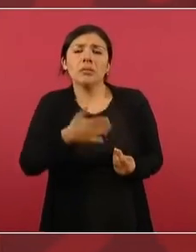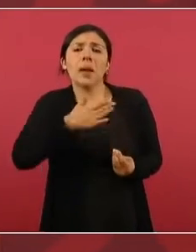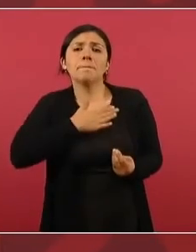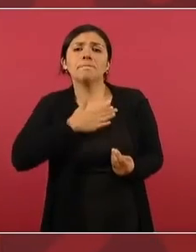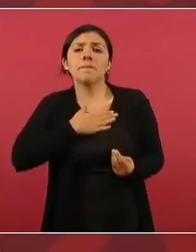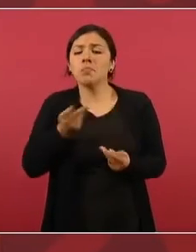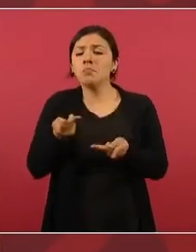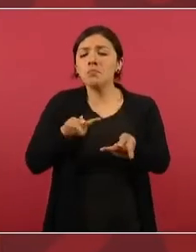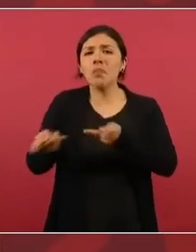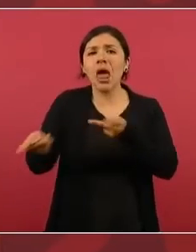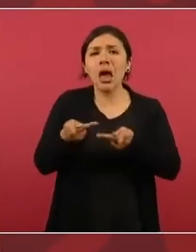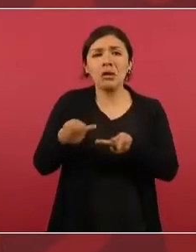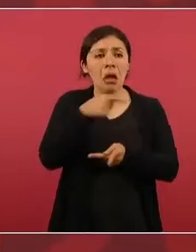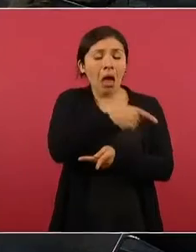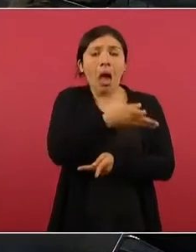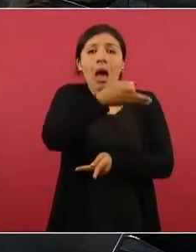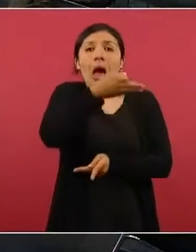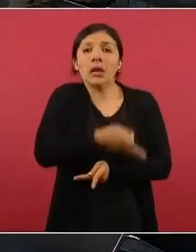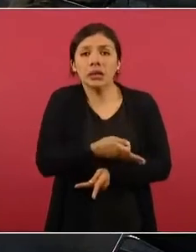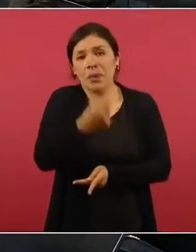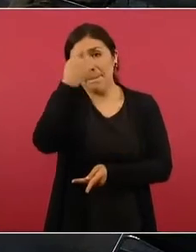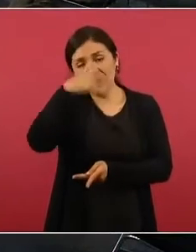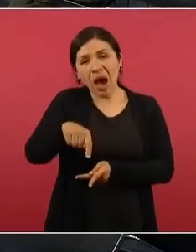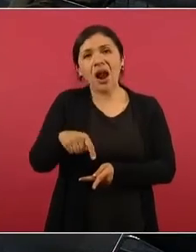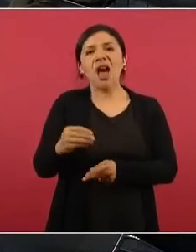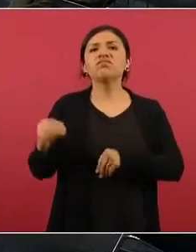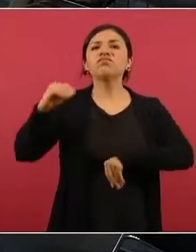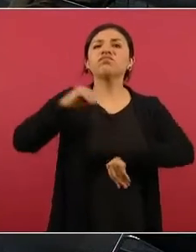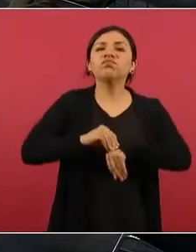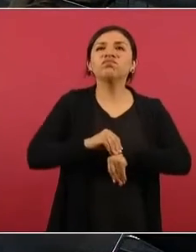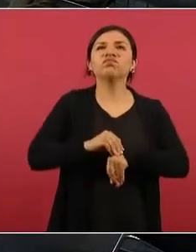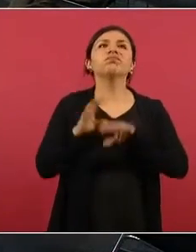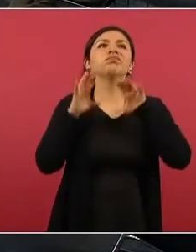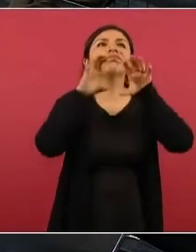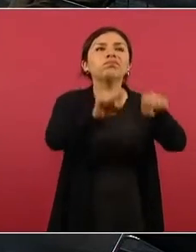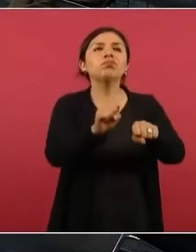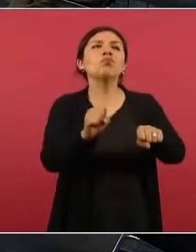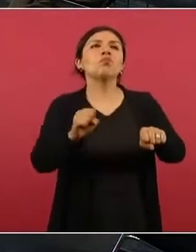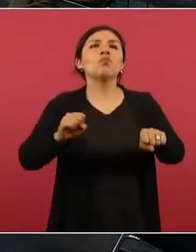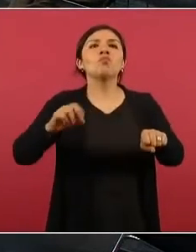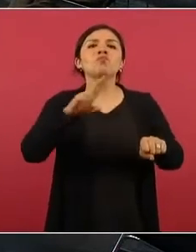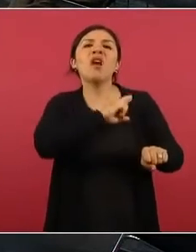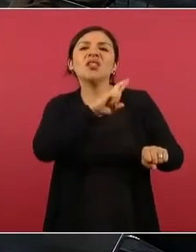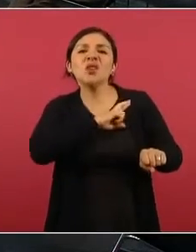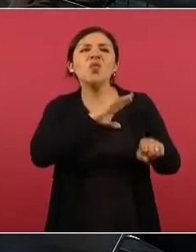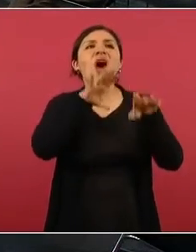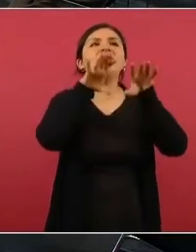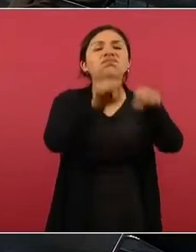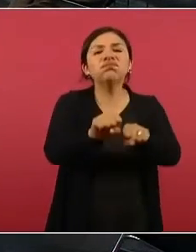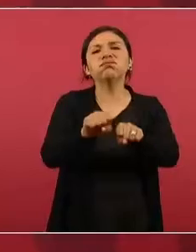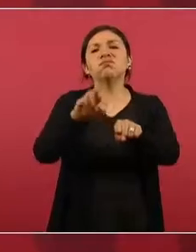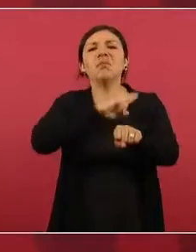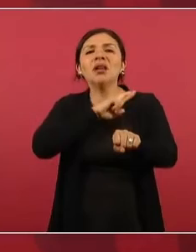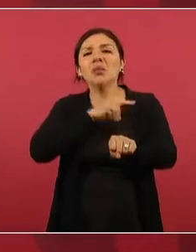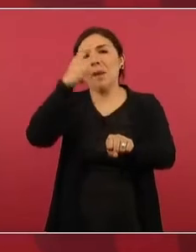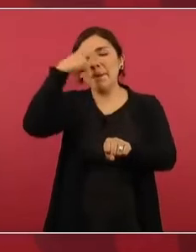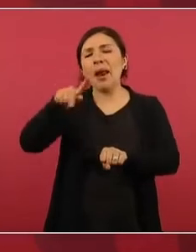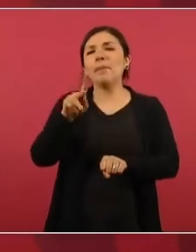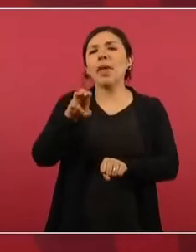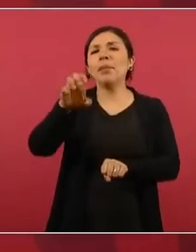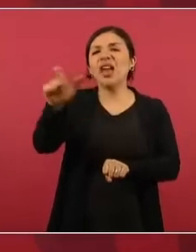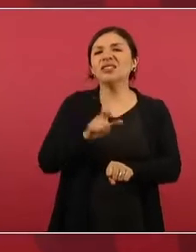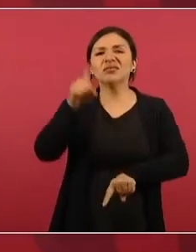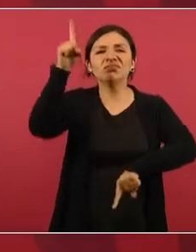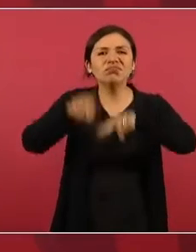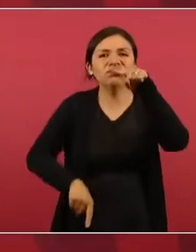la política de privatizaciones, de destruir a Pemex, a la Comisión Federal